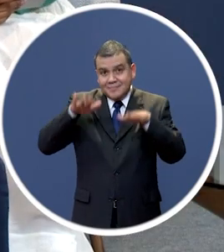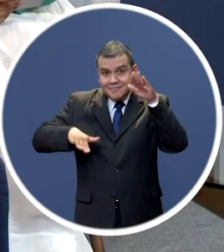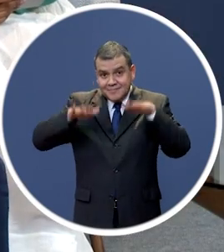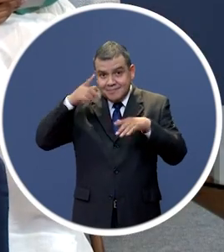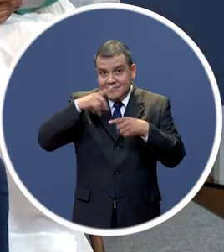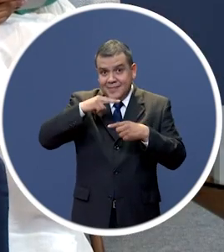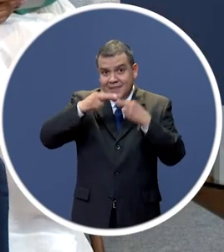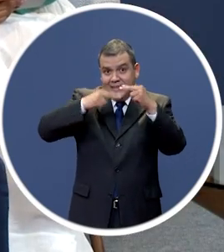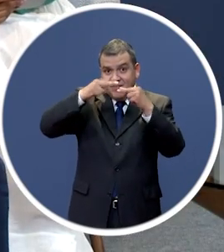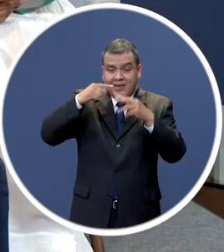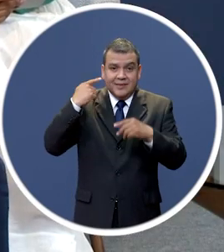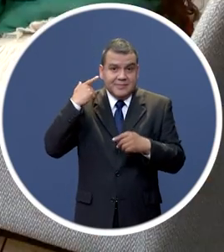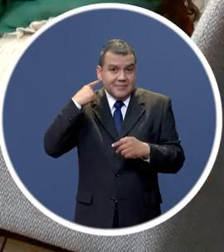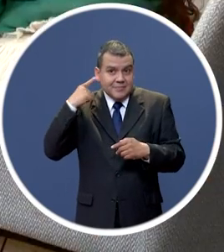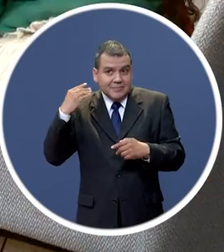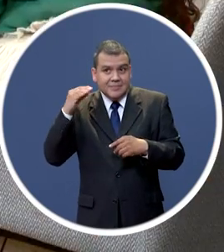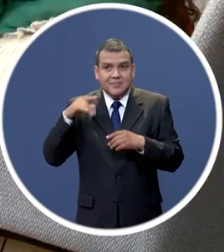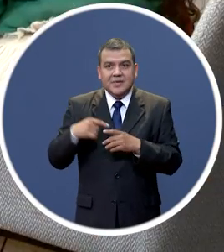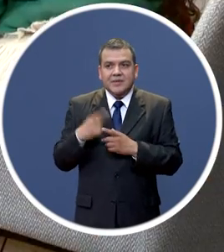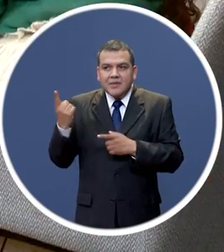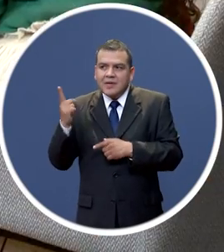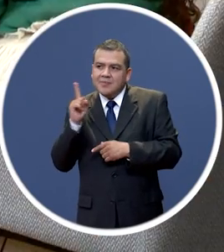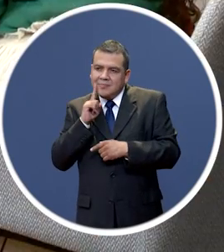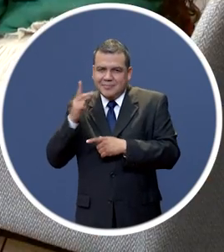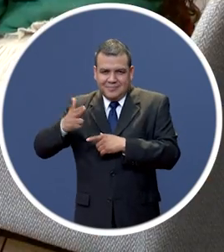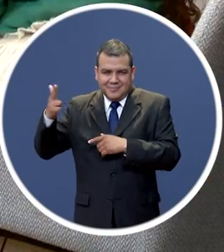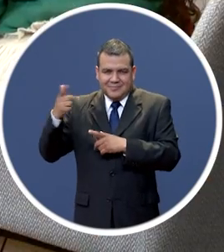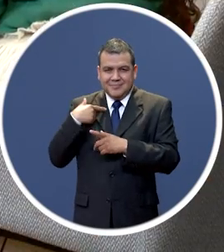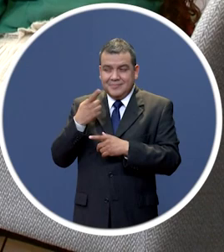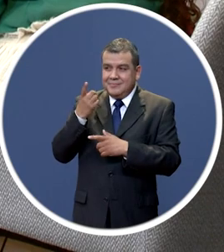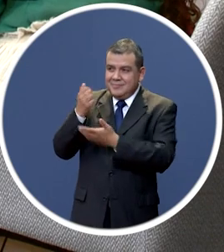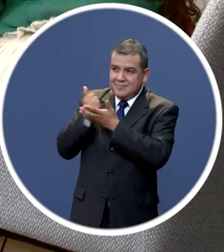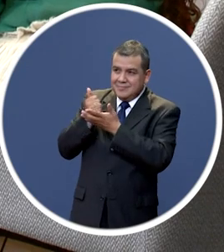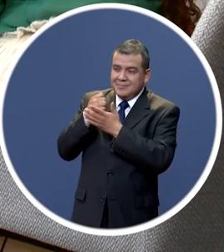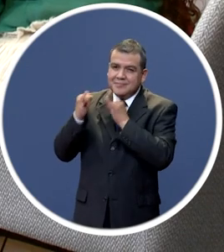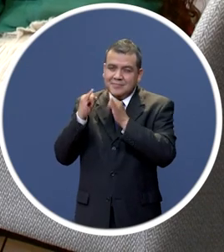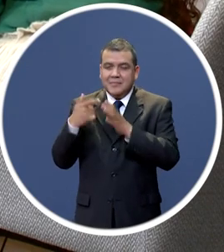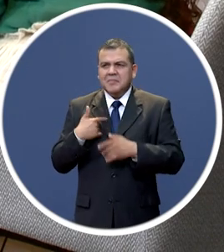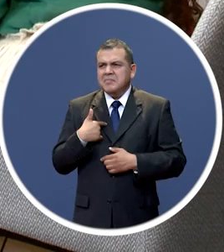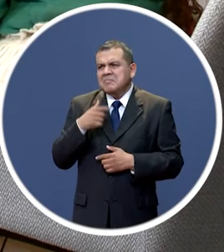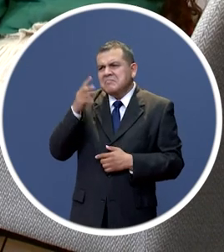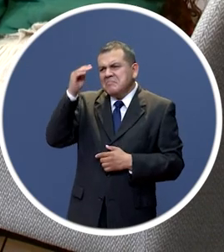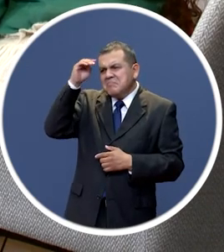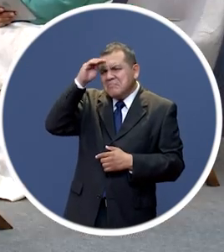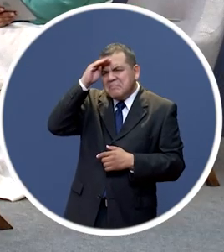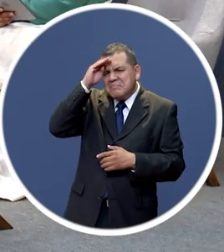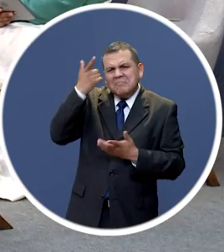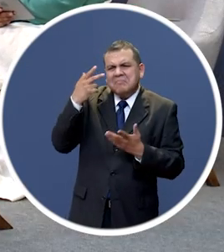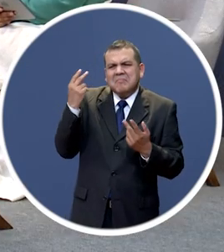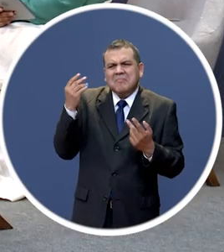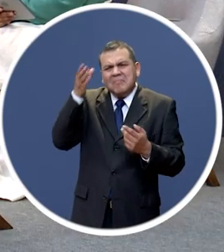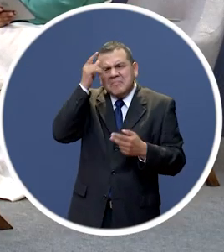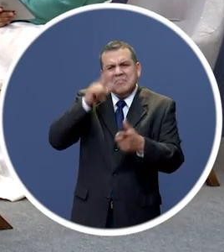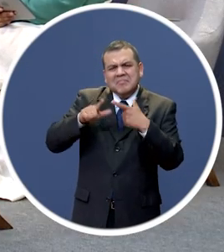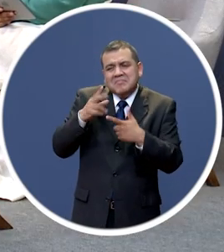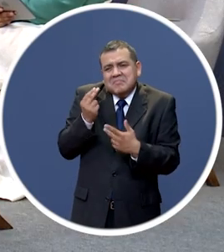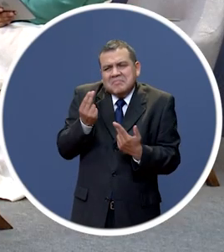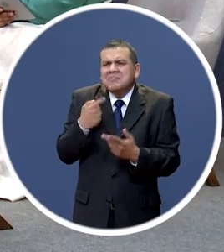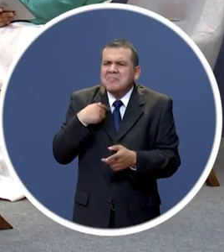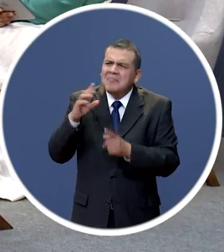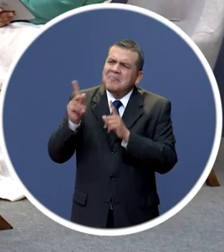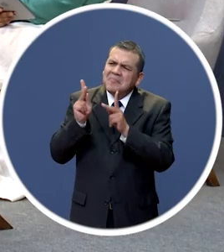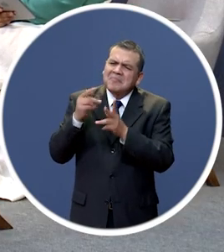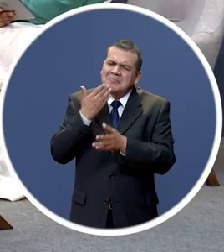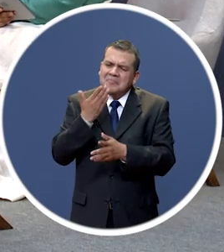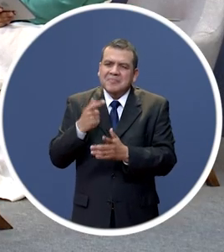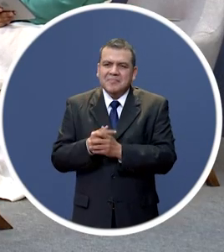me ayudaba un poco y entonces a mí se me hacía fácil y no veía la necesidad de aprender las señas. Cuando yo le